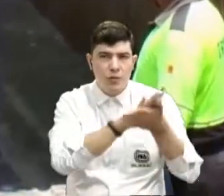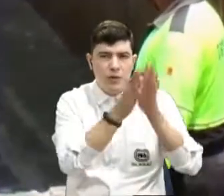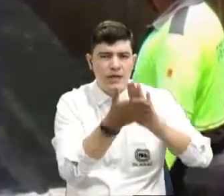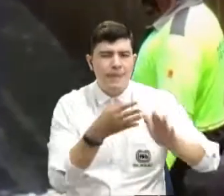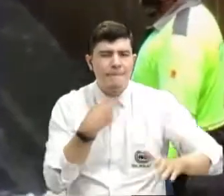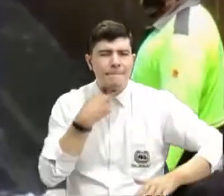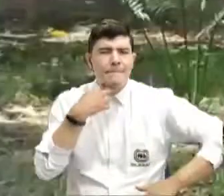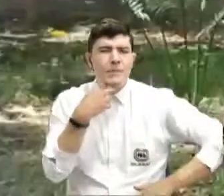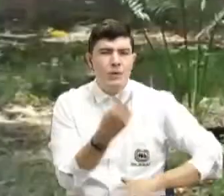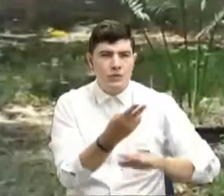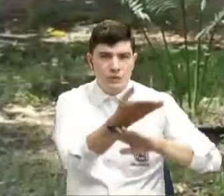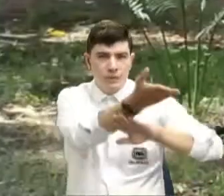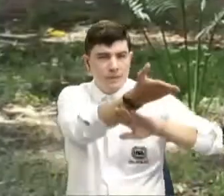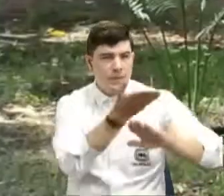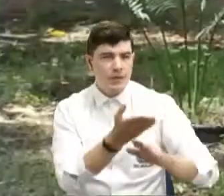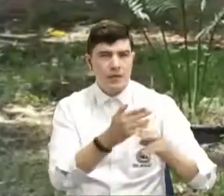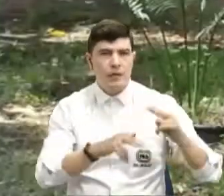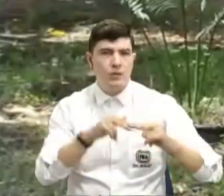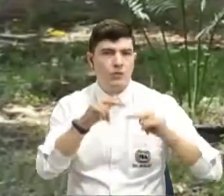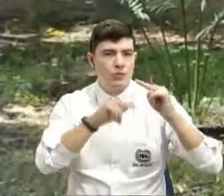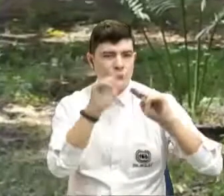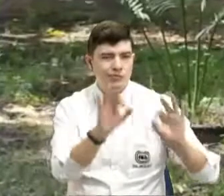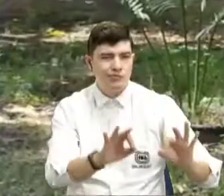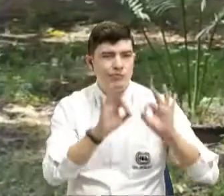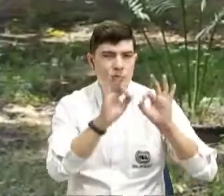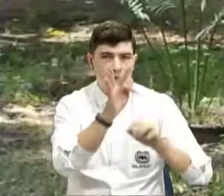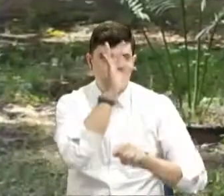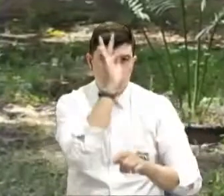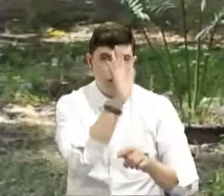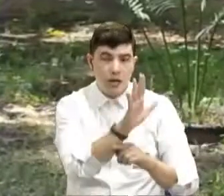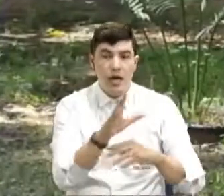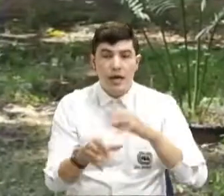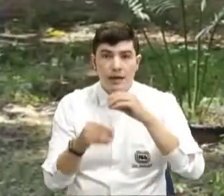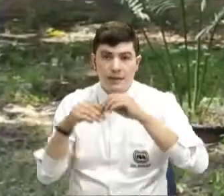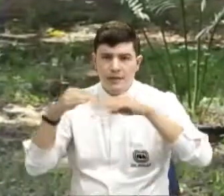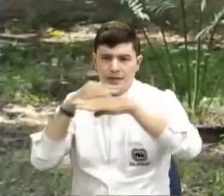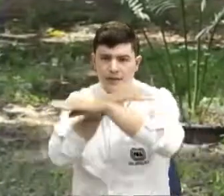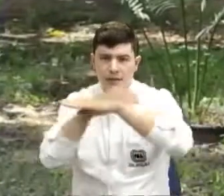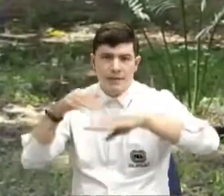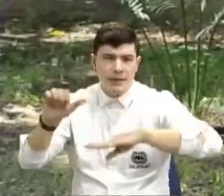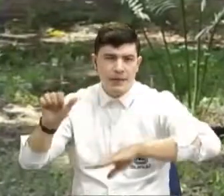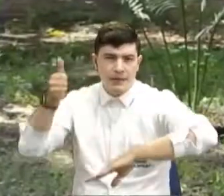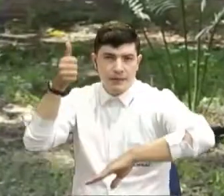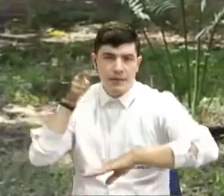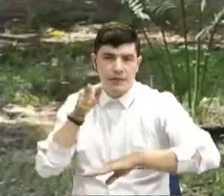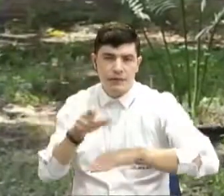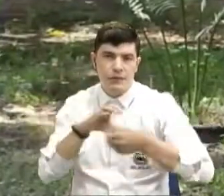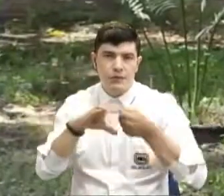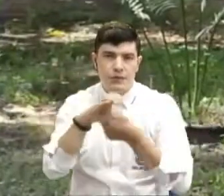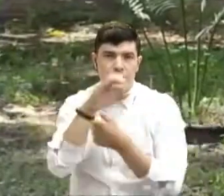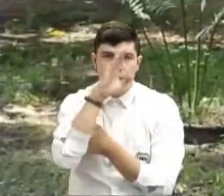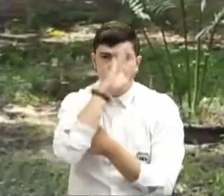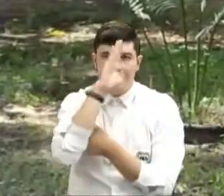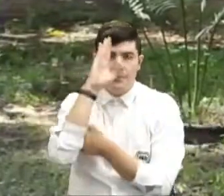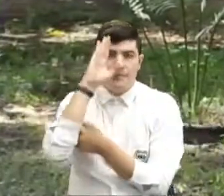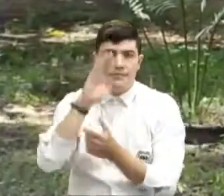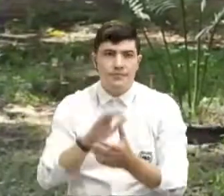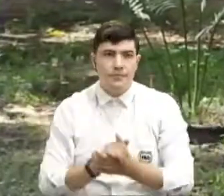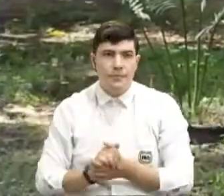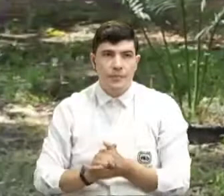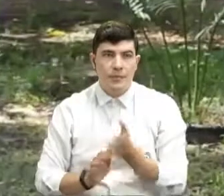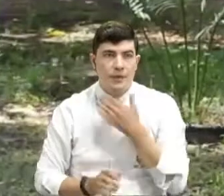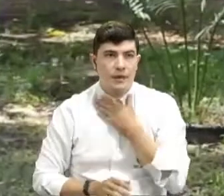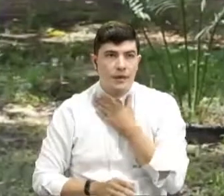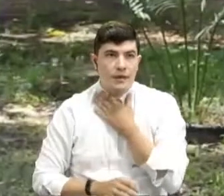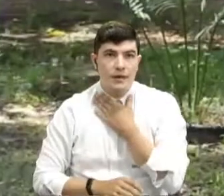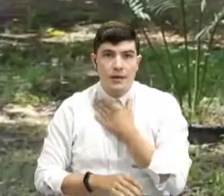obra de la variante. Exigimos al señor gobernador, al gobierno nacional, al ministro de Salud, la construcción de